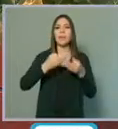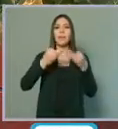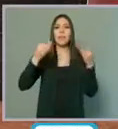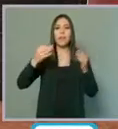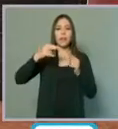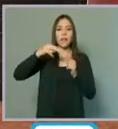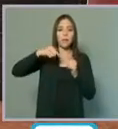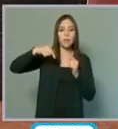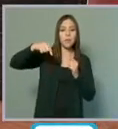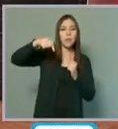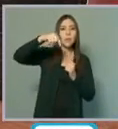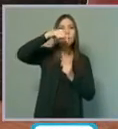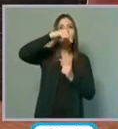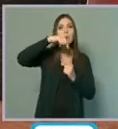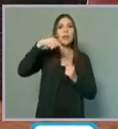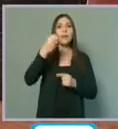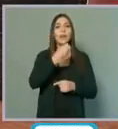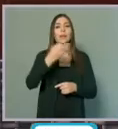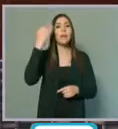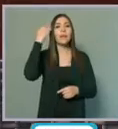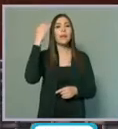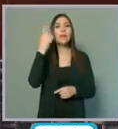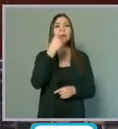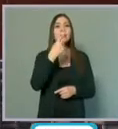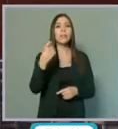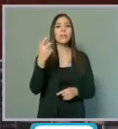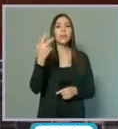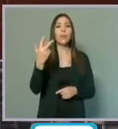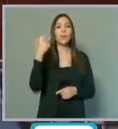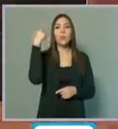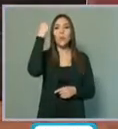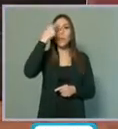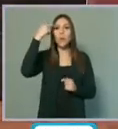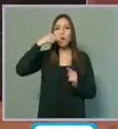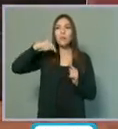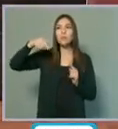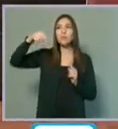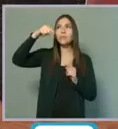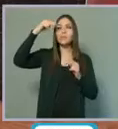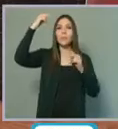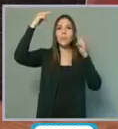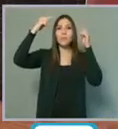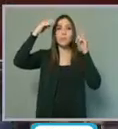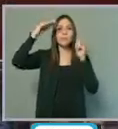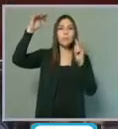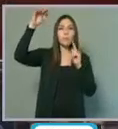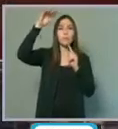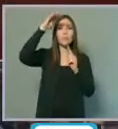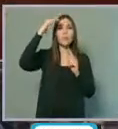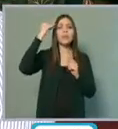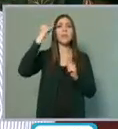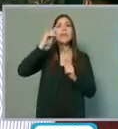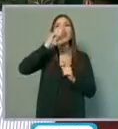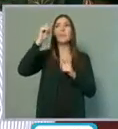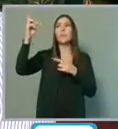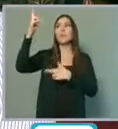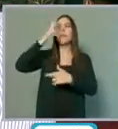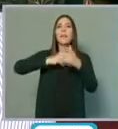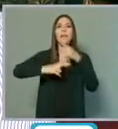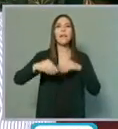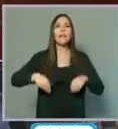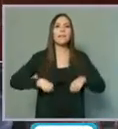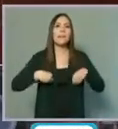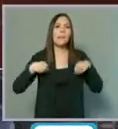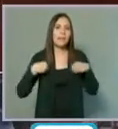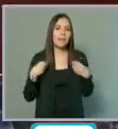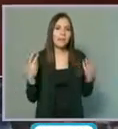Sí, por primera vez, 108 y regresar vivo. Vivo, ¿no? Eso es Claro. lo más importante. Claro. ¿Ah? O sea, este momento en el que la humanidad se siente capaz